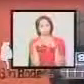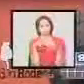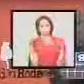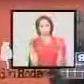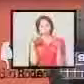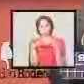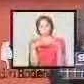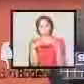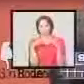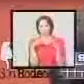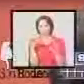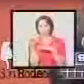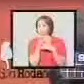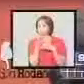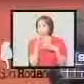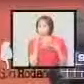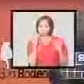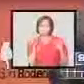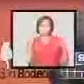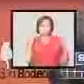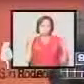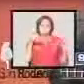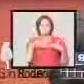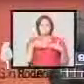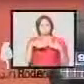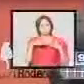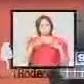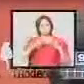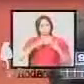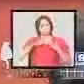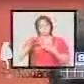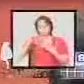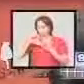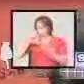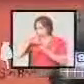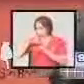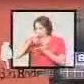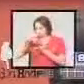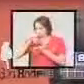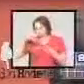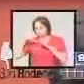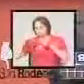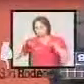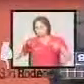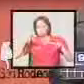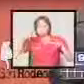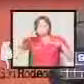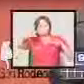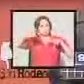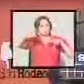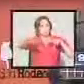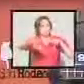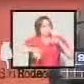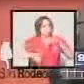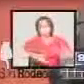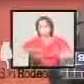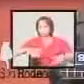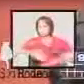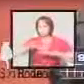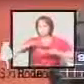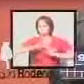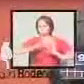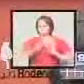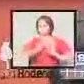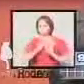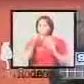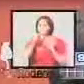casa, igual puede ser en una ciudad, en el centro de la ciudad, una zona urbana, o en la zona rural. No hay restricción en ese sentido,